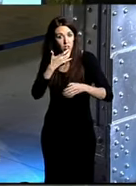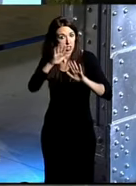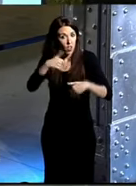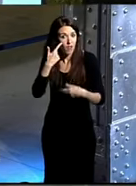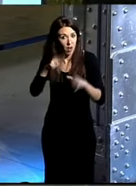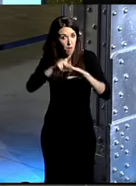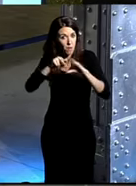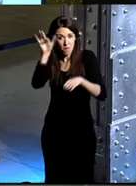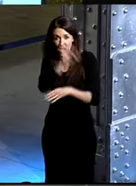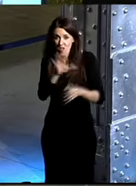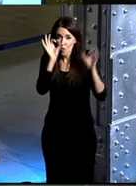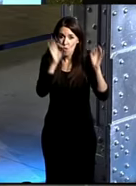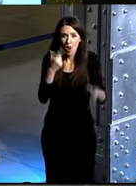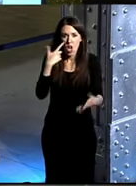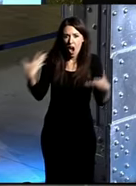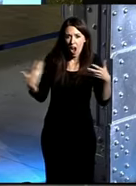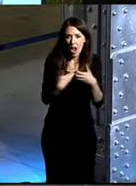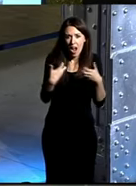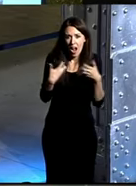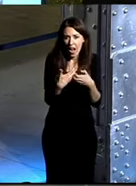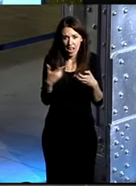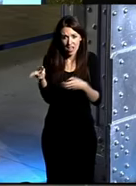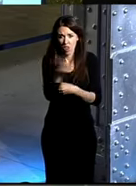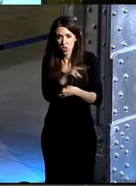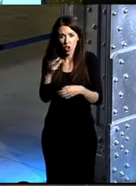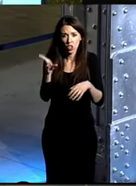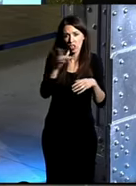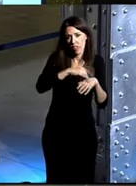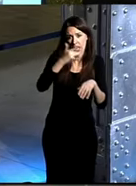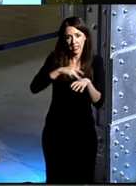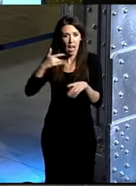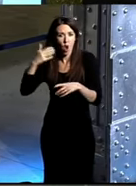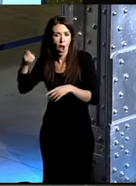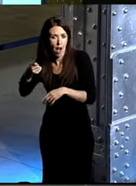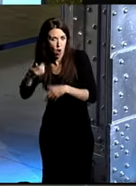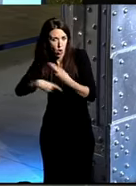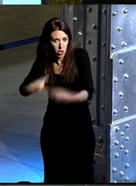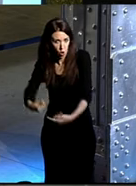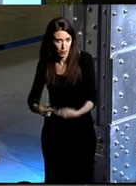estamos viendo en el video, ¿no? Está esta guerra de exterminio mutuo entre lo digital y lo analógico.